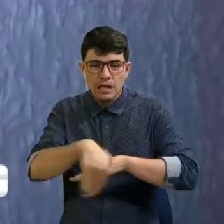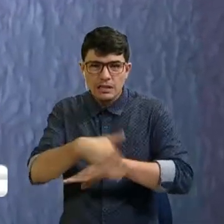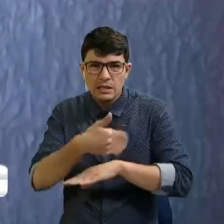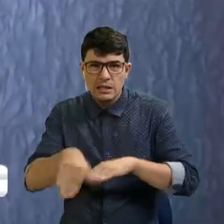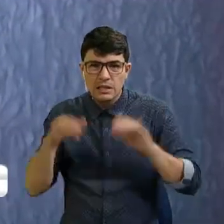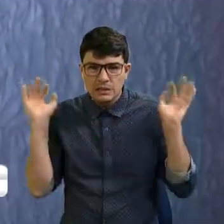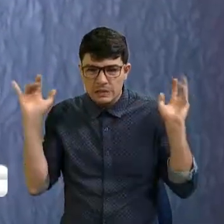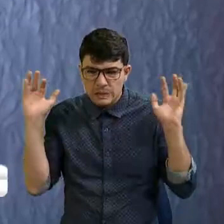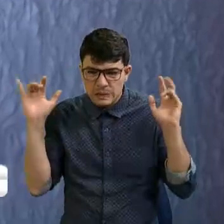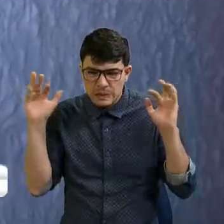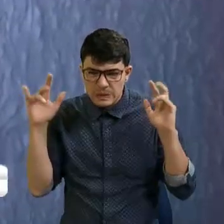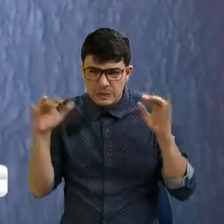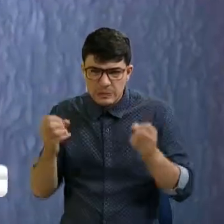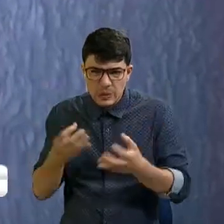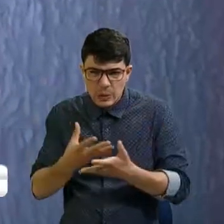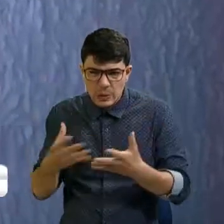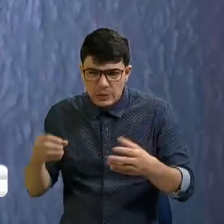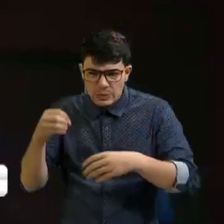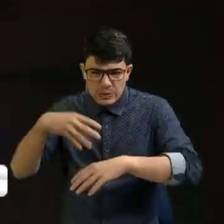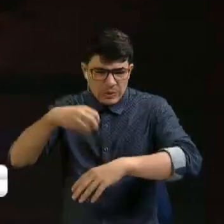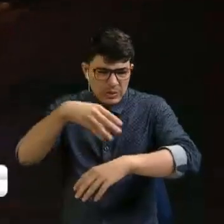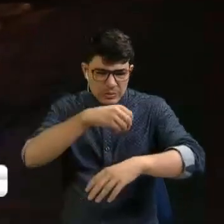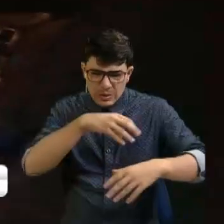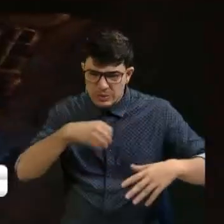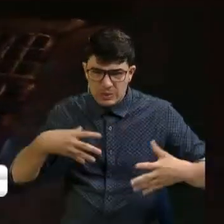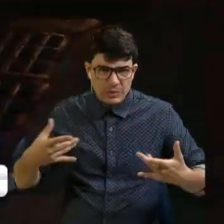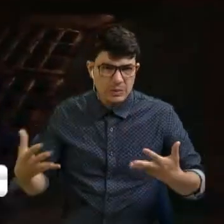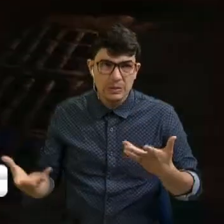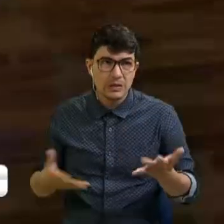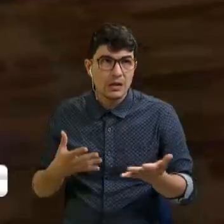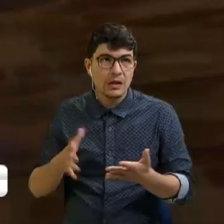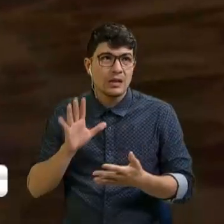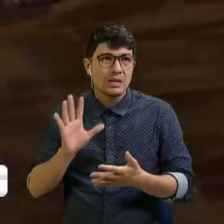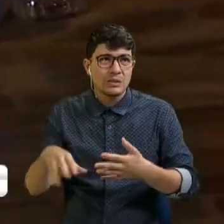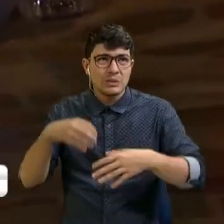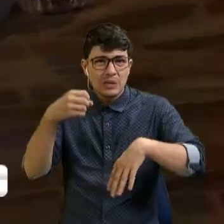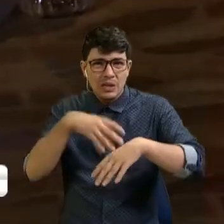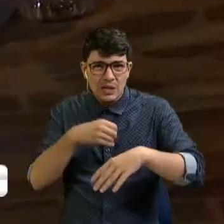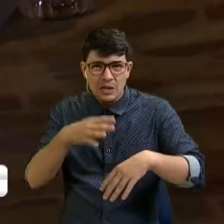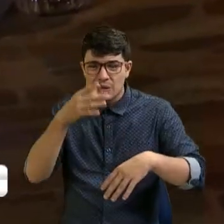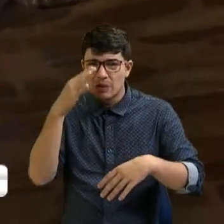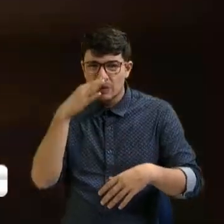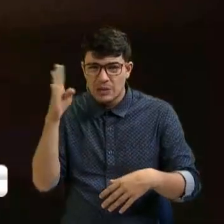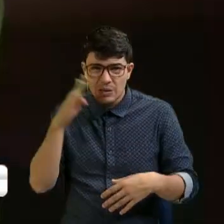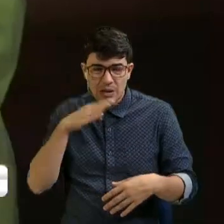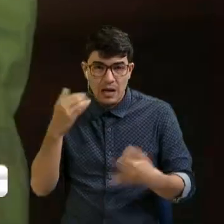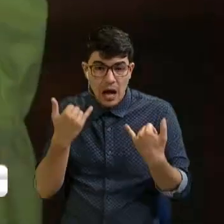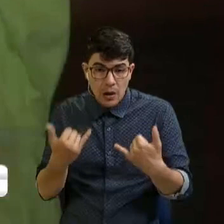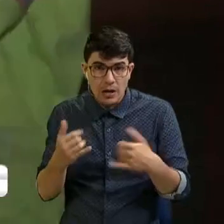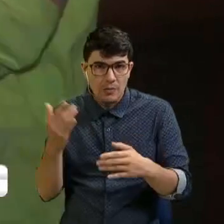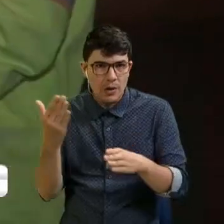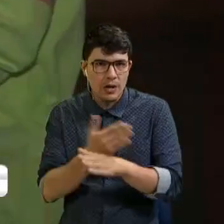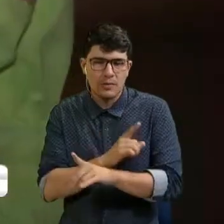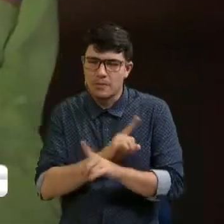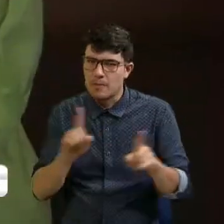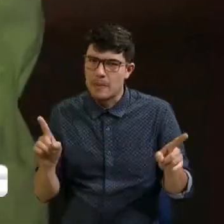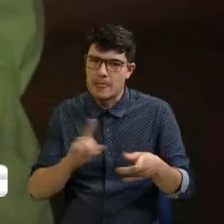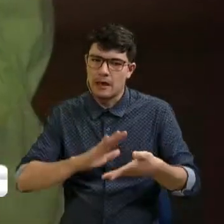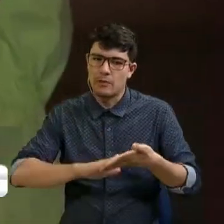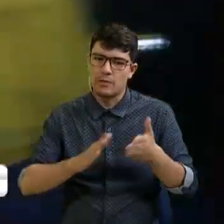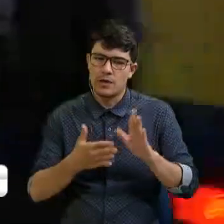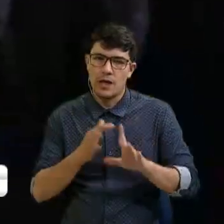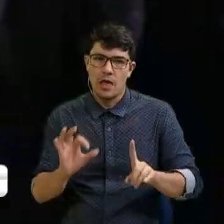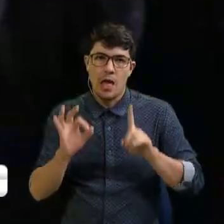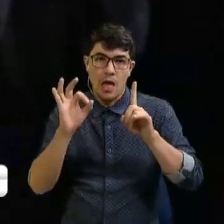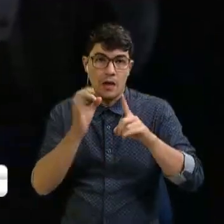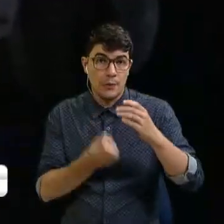de chulos de basuras por todos lados los gallinazos la basura a los malos olores ya no son un problema para la comunidad pues un